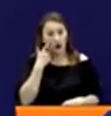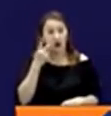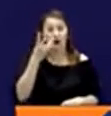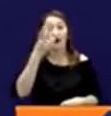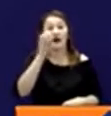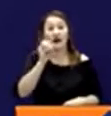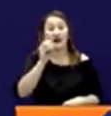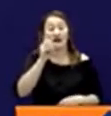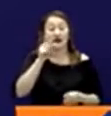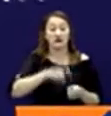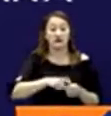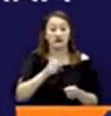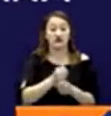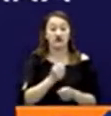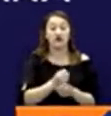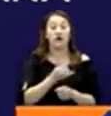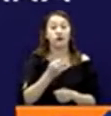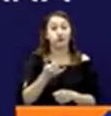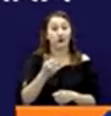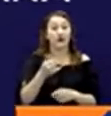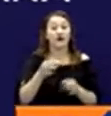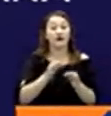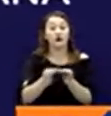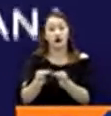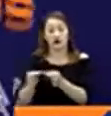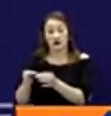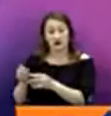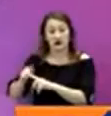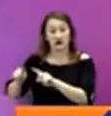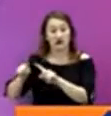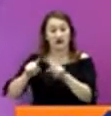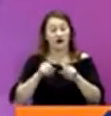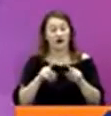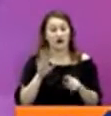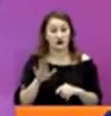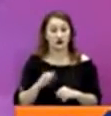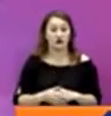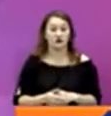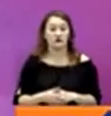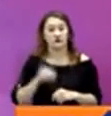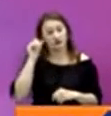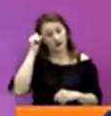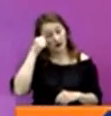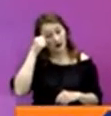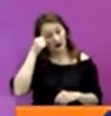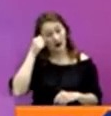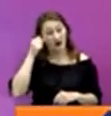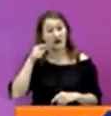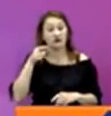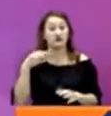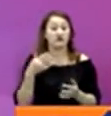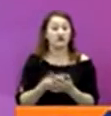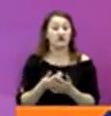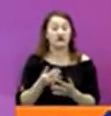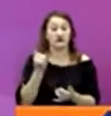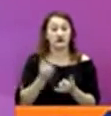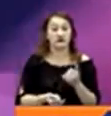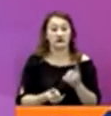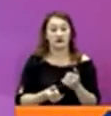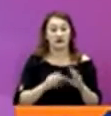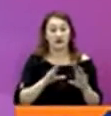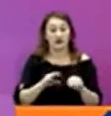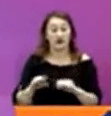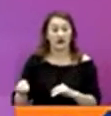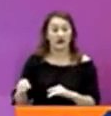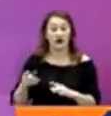40 vacantes que se están ofreciendo en diferentes municipios del área metropolitana. Recuerde que la convocatoria va hasta que se agoten los cupos. Y muy